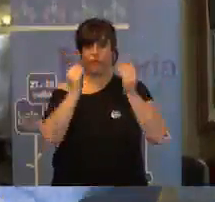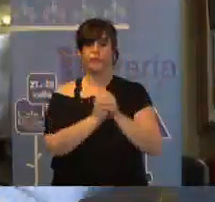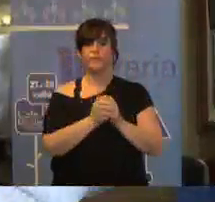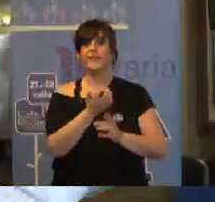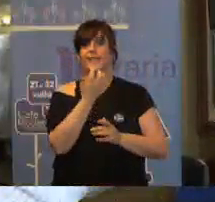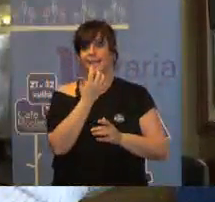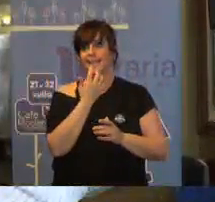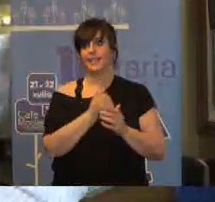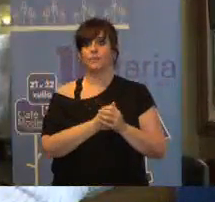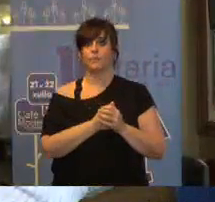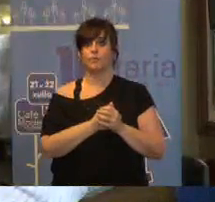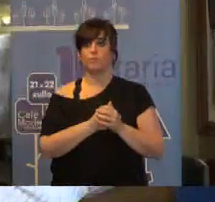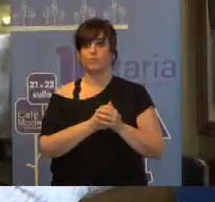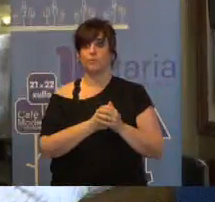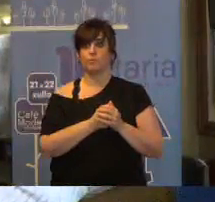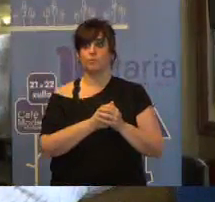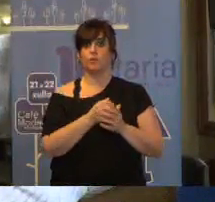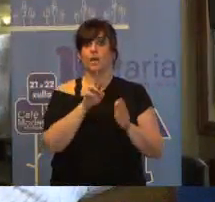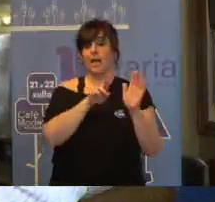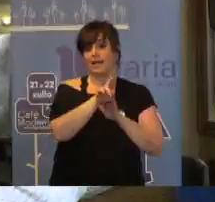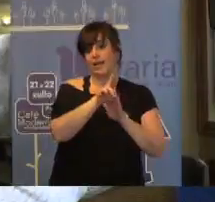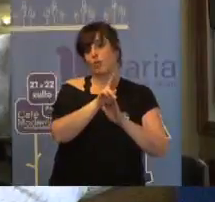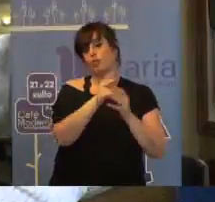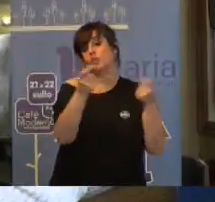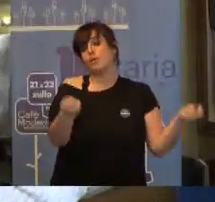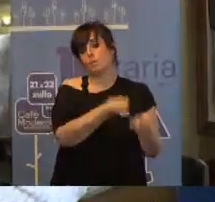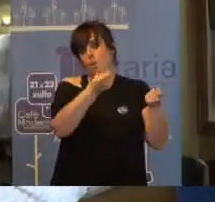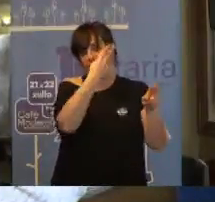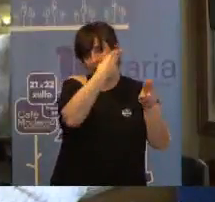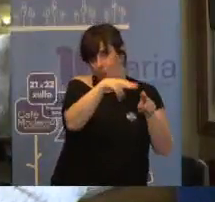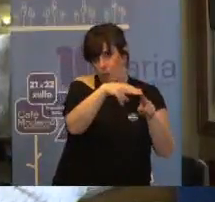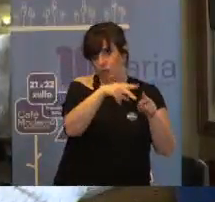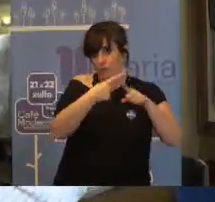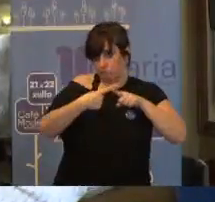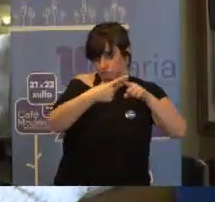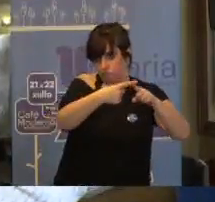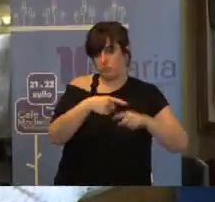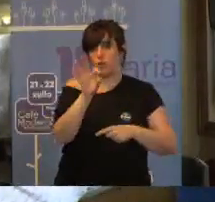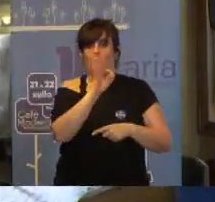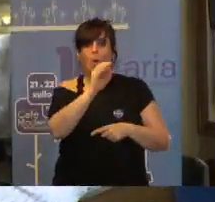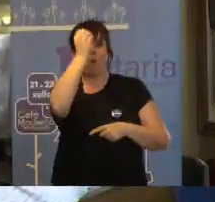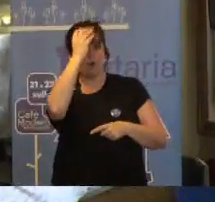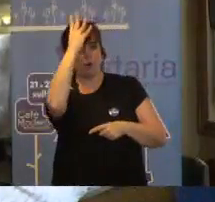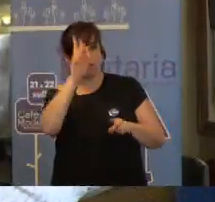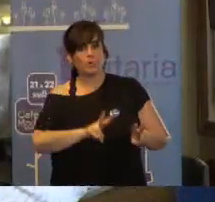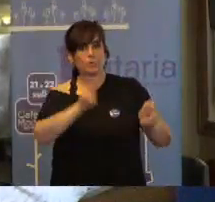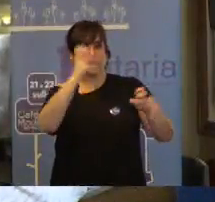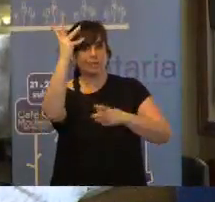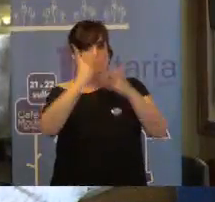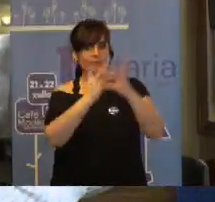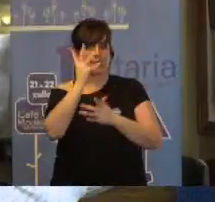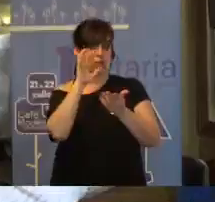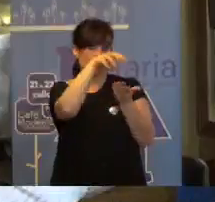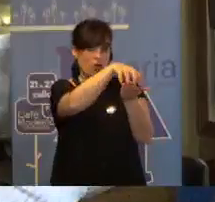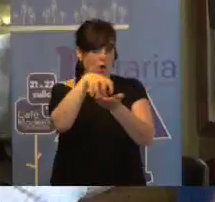exemplo, compartir recursos de marketing político, comunicación política, coñecemento do funcionamento da administración local, porque,